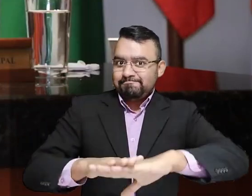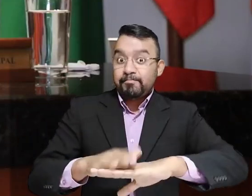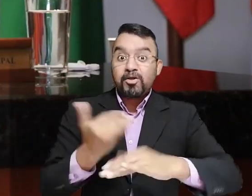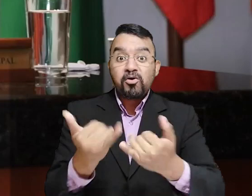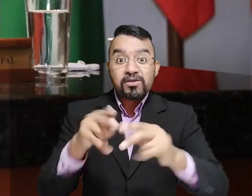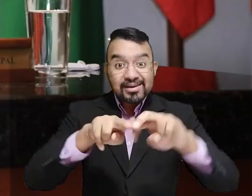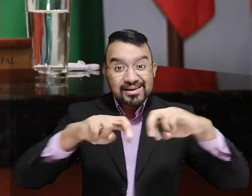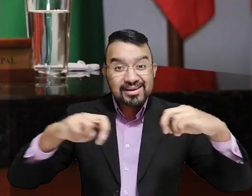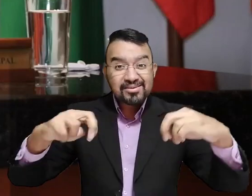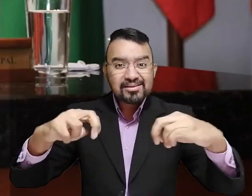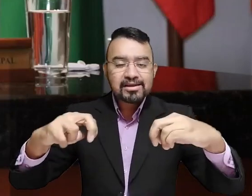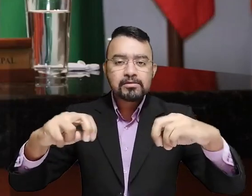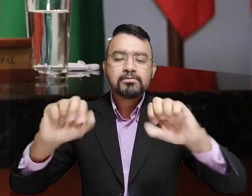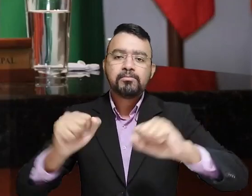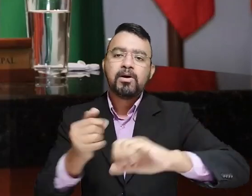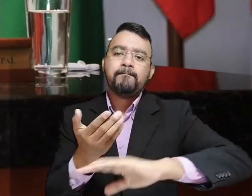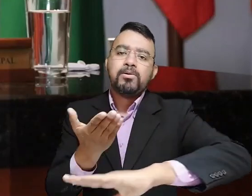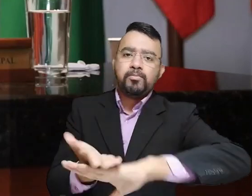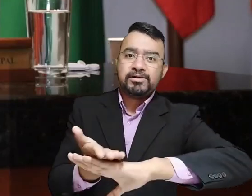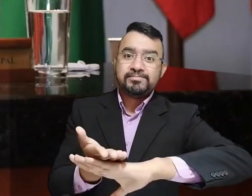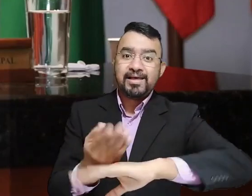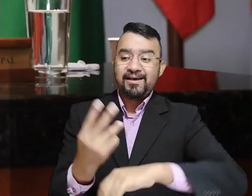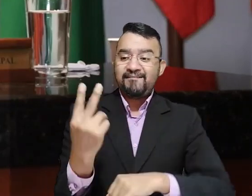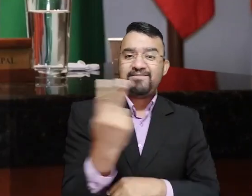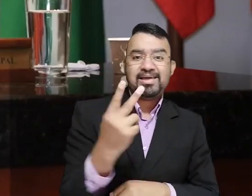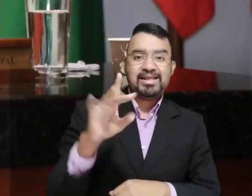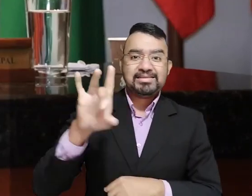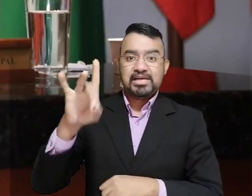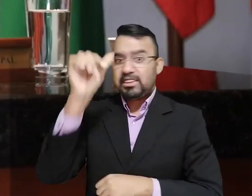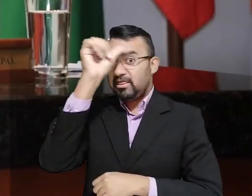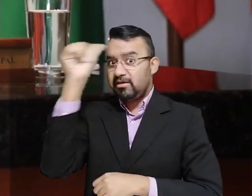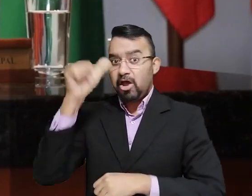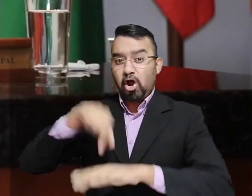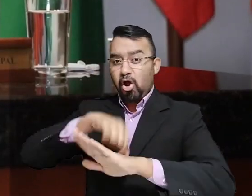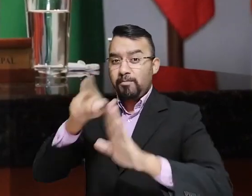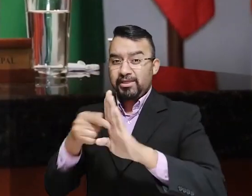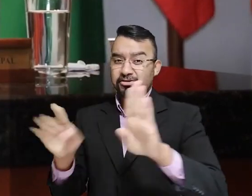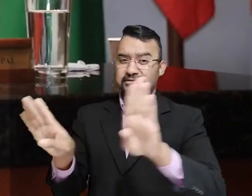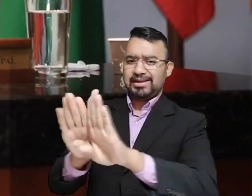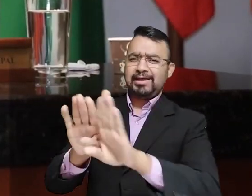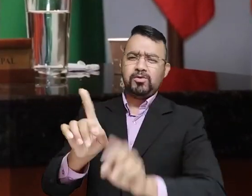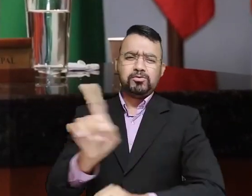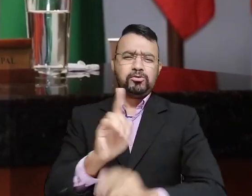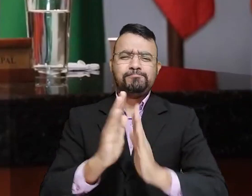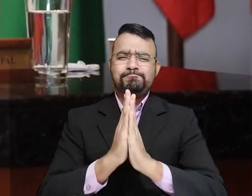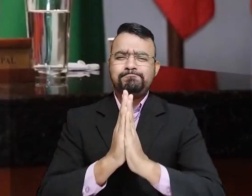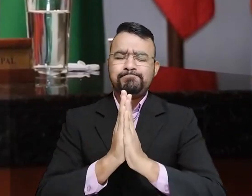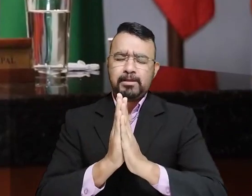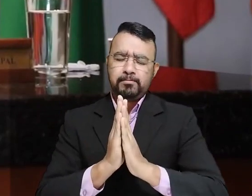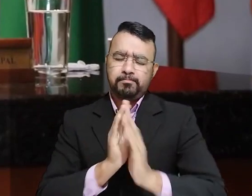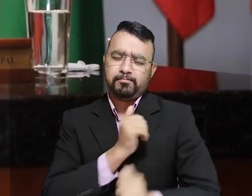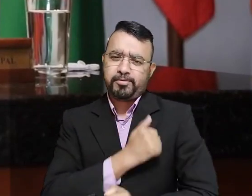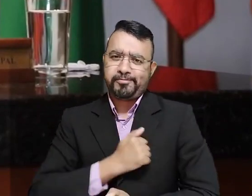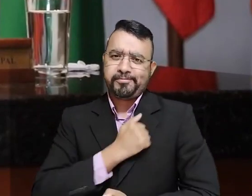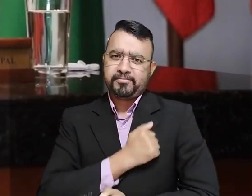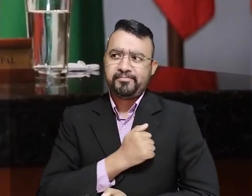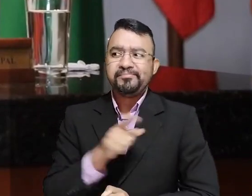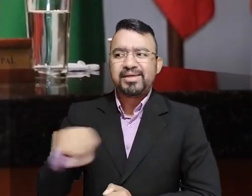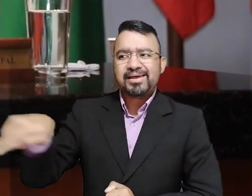medidas para el fin de semana siguiente, pedimos entonces que no se haga un cierre total, porque